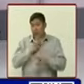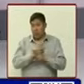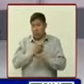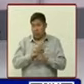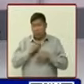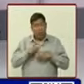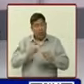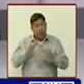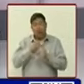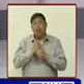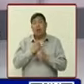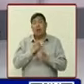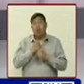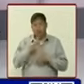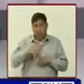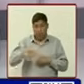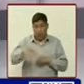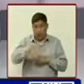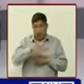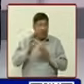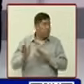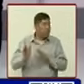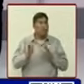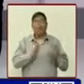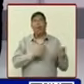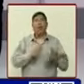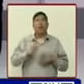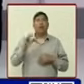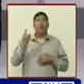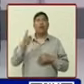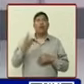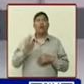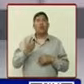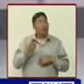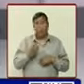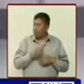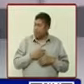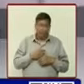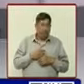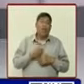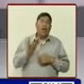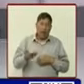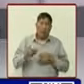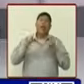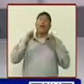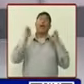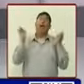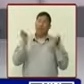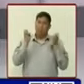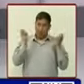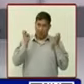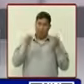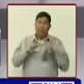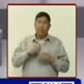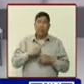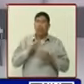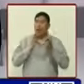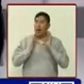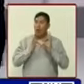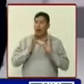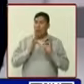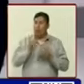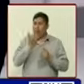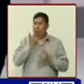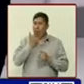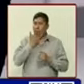todavía continúan los trabajos en la zona. Pero no es el único lugar, Raquel, en el que están en emergencia precisamente por este tipo de casos. Tenemos que hablar de